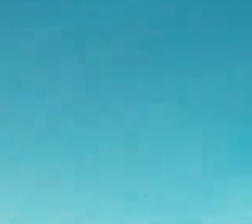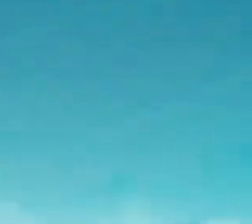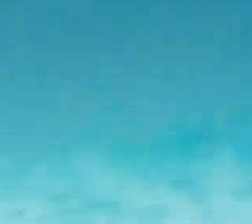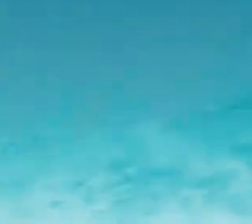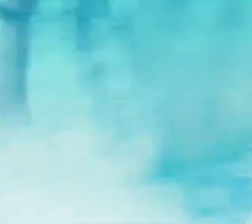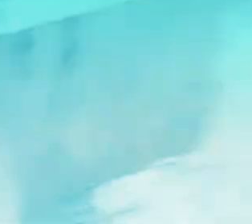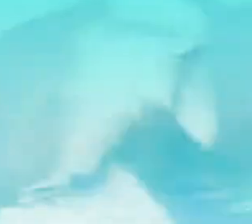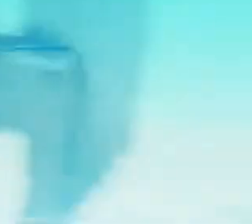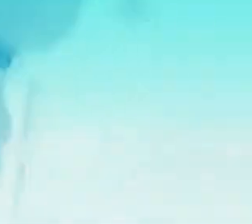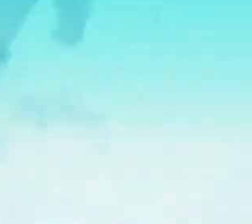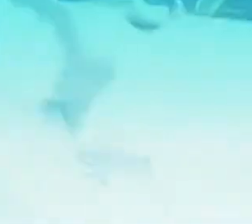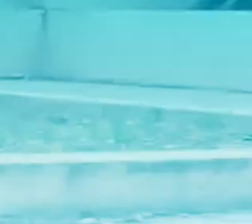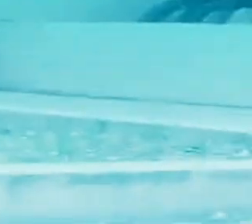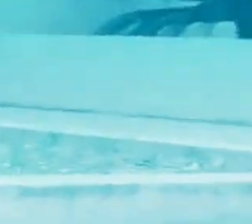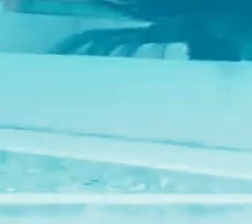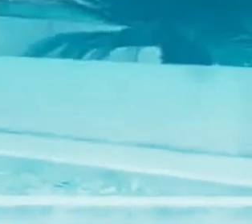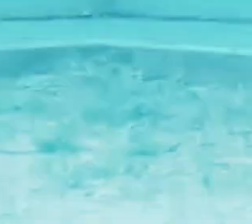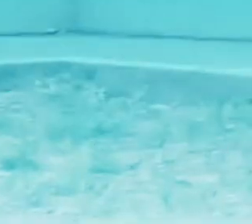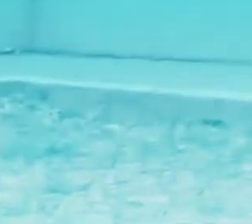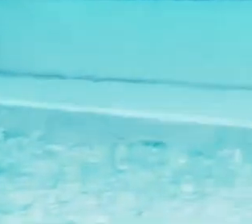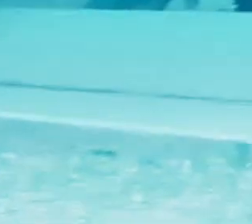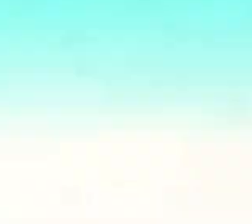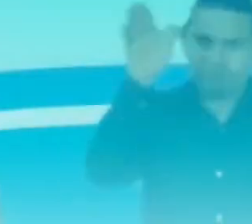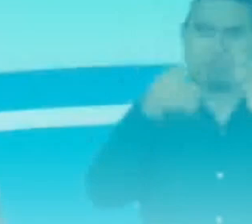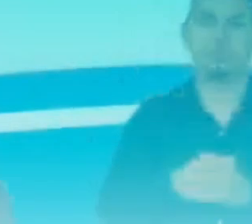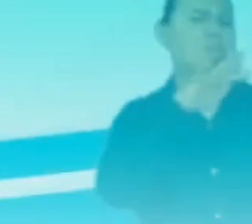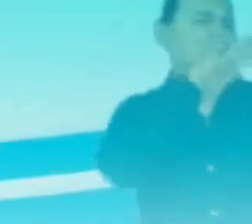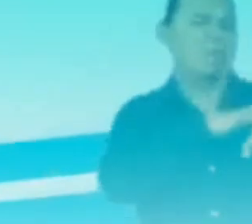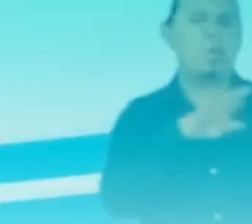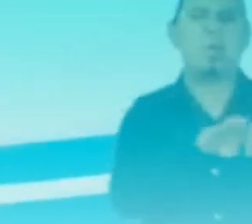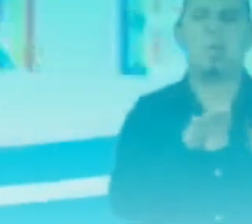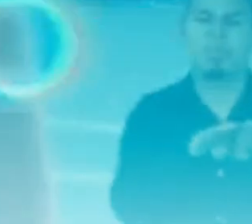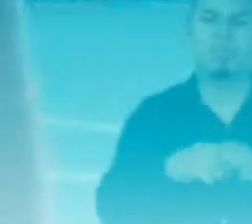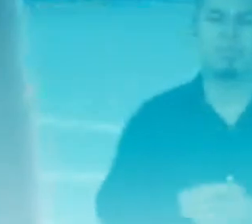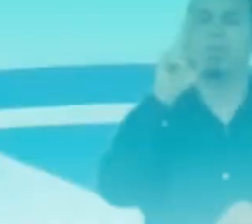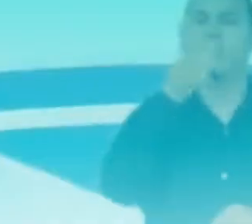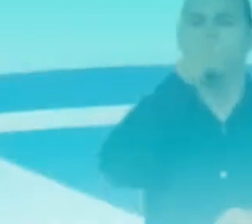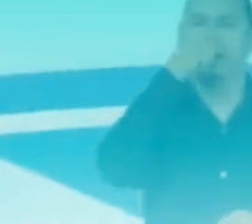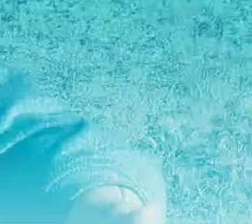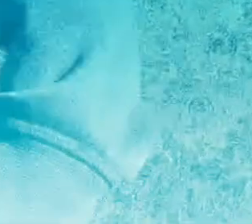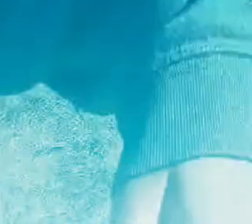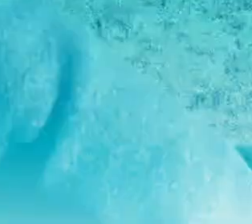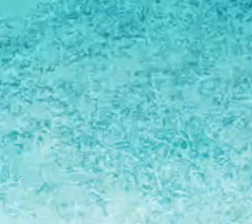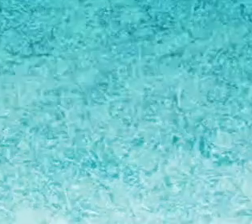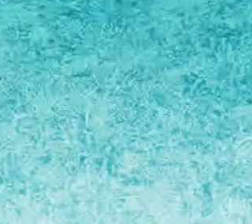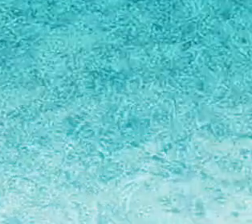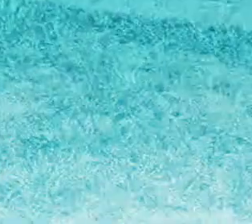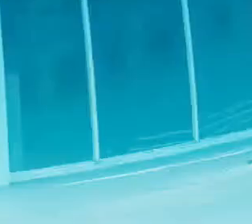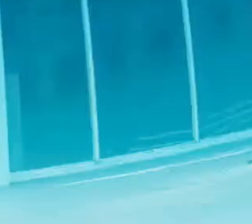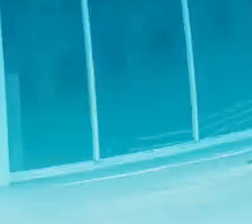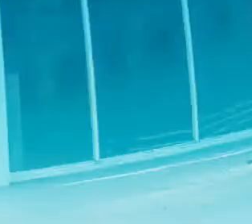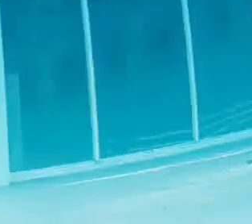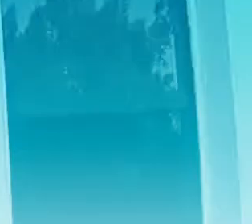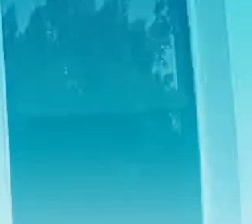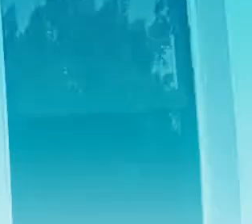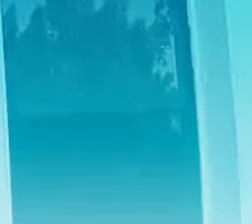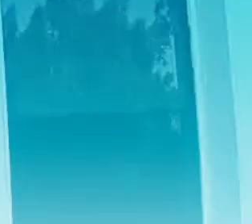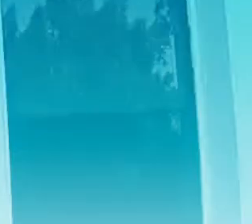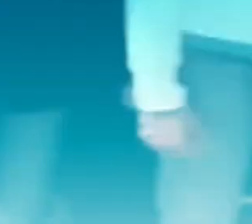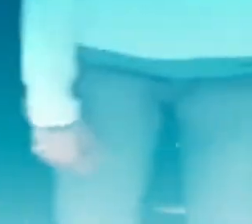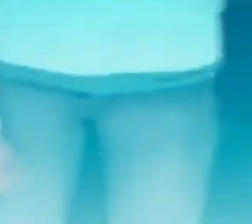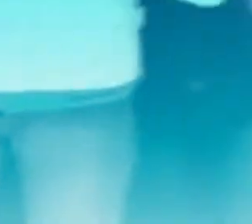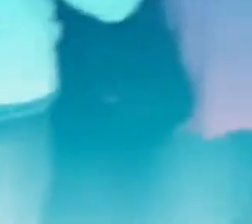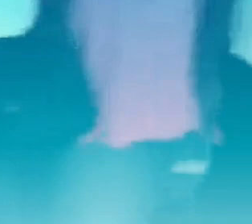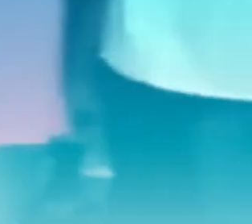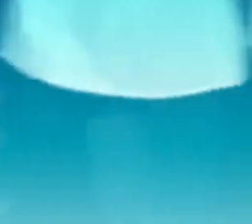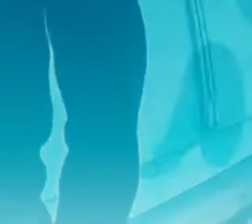Nuevo rumbo, direcciones, todos con buenas acciones. Y el noti guapo siempre con los noticiones. Baila con el rap del guapo, siempre haciendo un buen